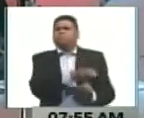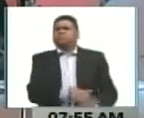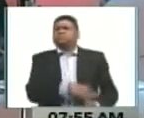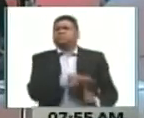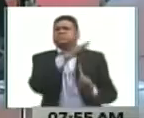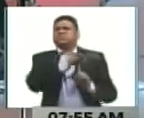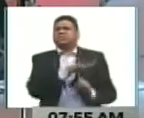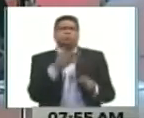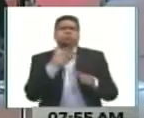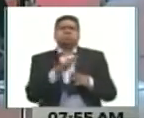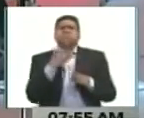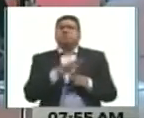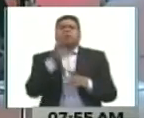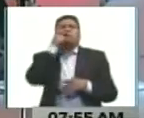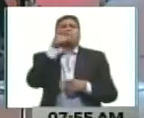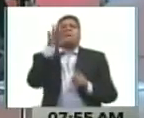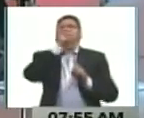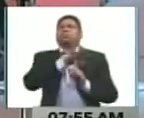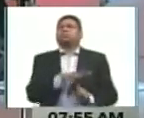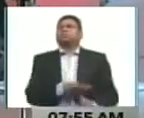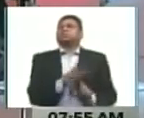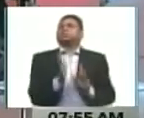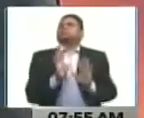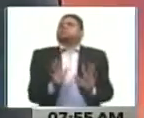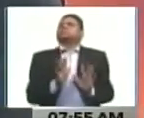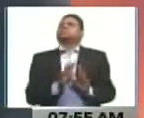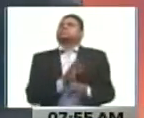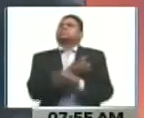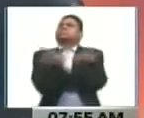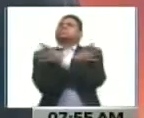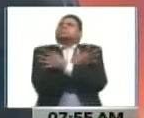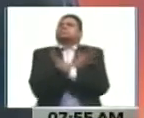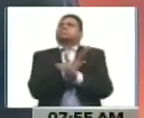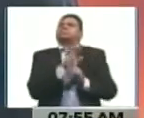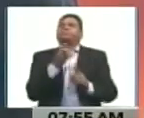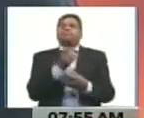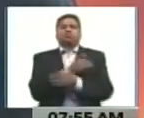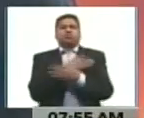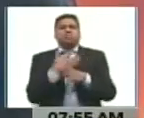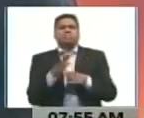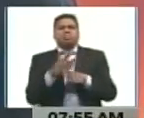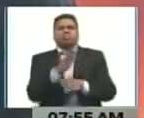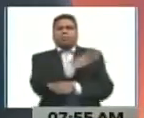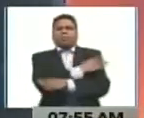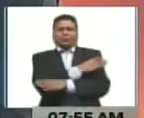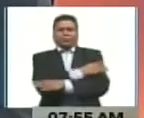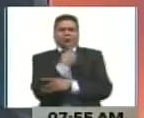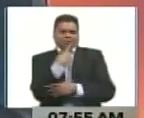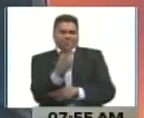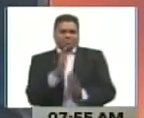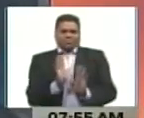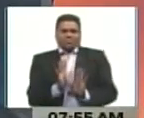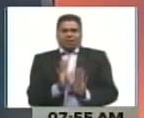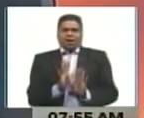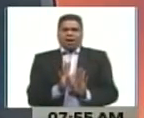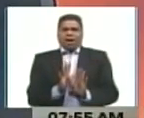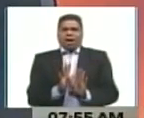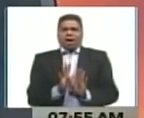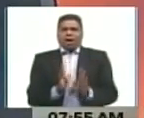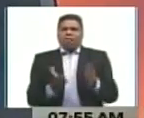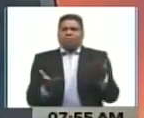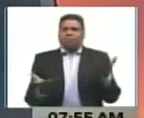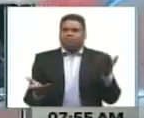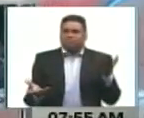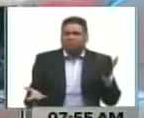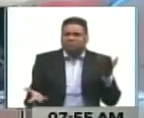su propio pueblo, la dicotomía real que hay en este momento es las fuerzas patrióticas contra las fuerzas antipatrióticas. Y